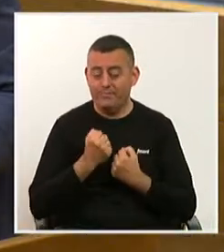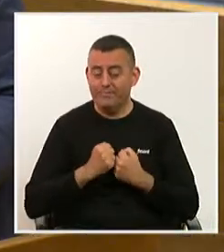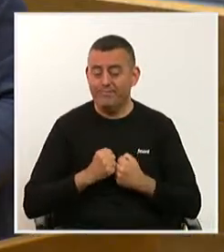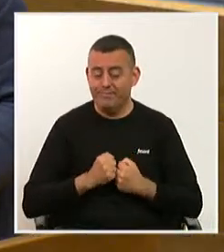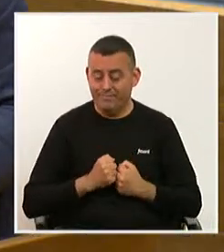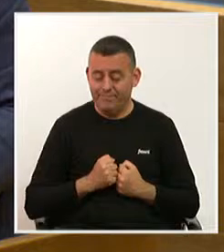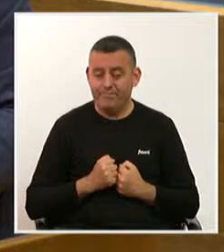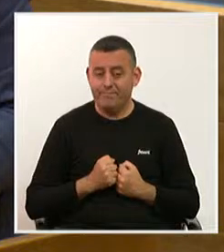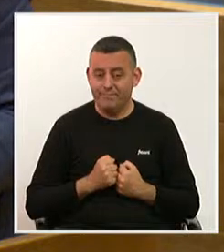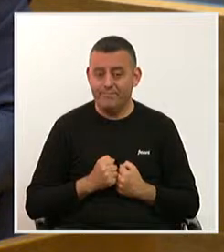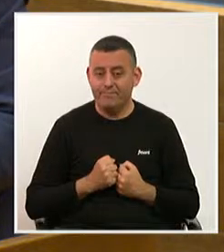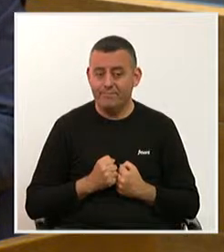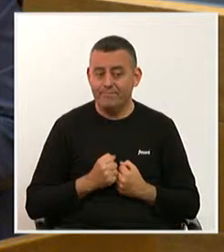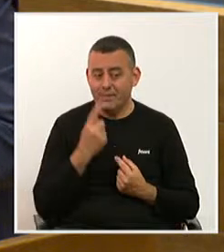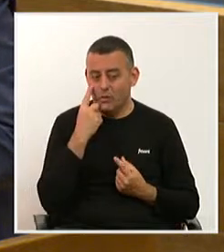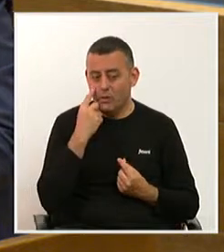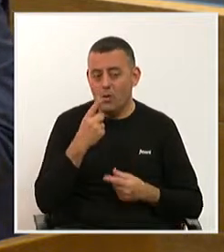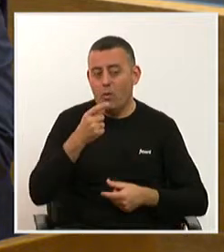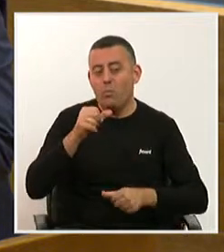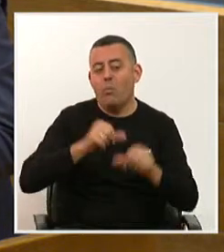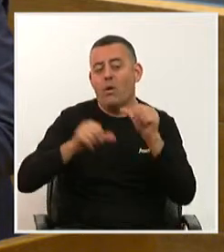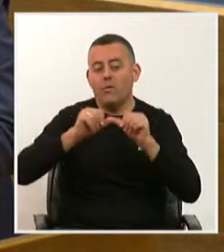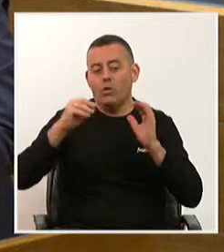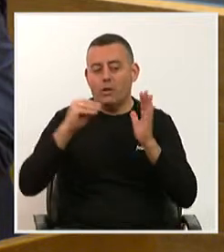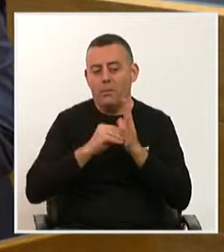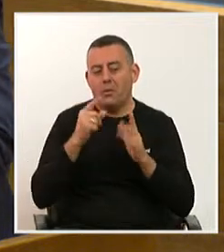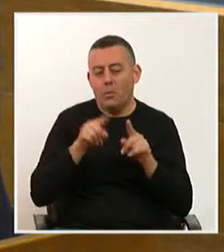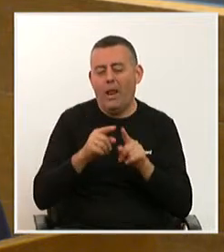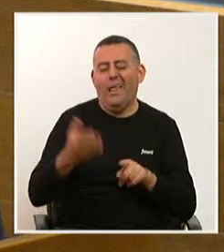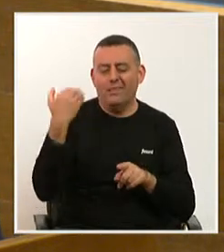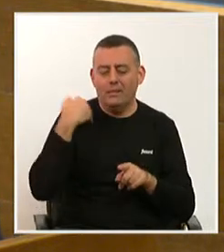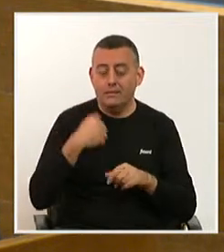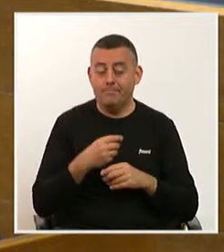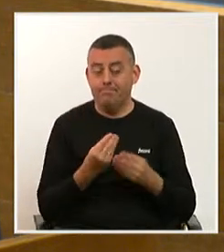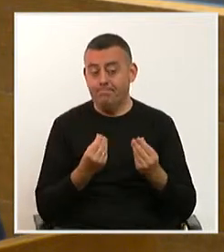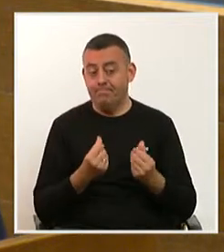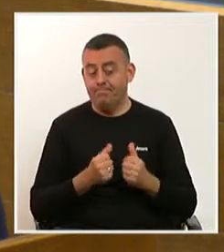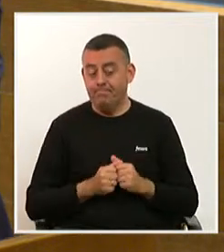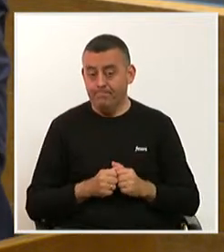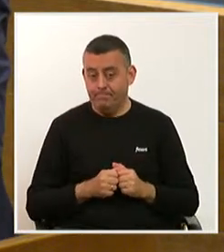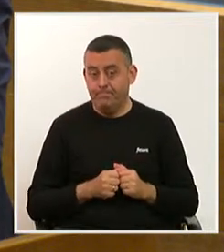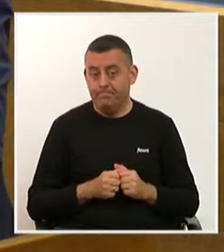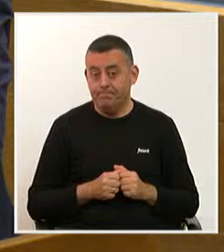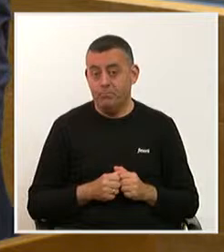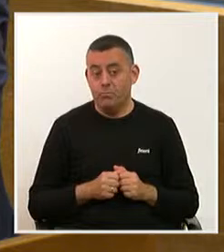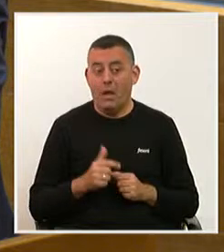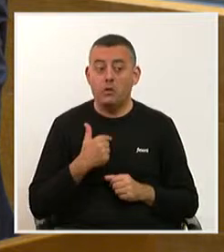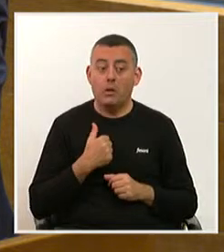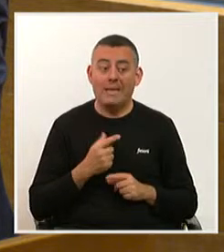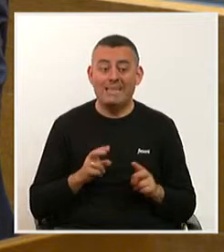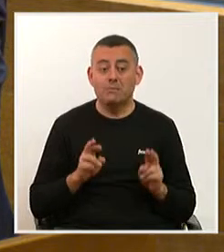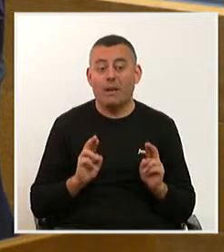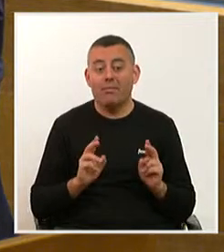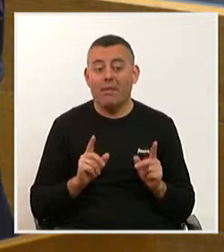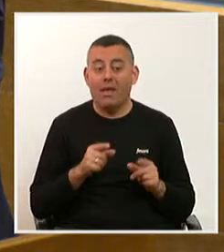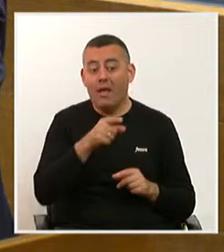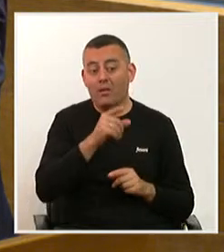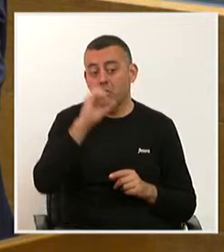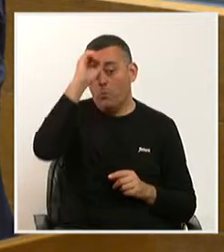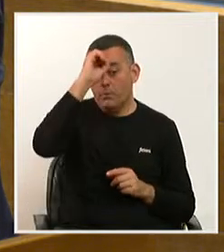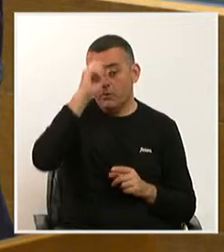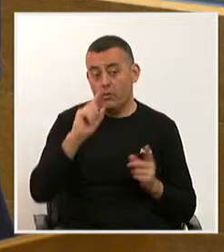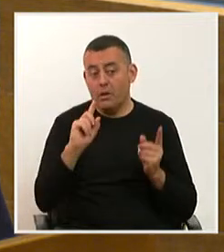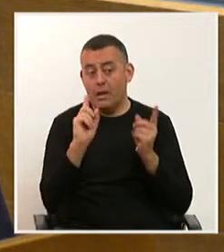yo sinceramente tengo pocos poca esperanza de que ustedes cambien su posición porque creo que están